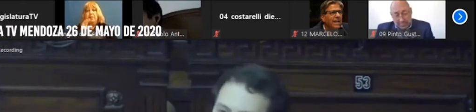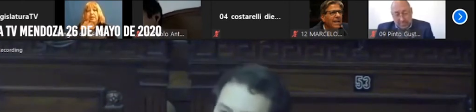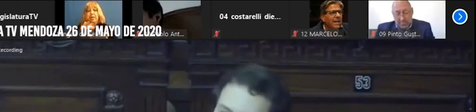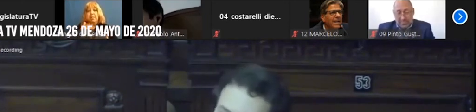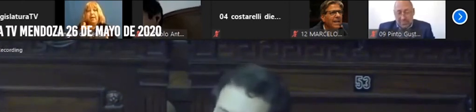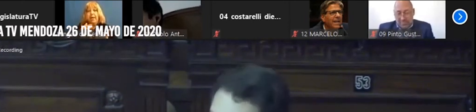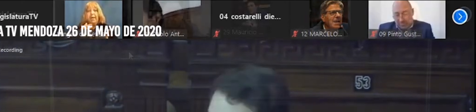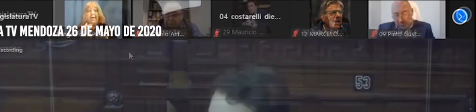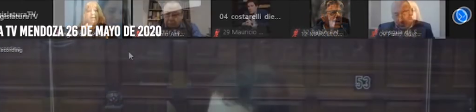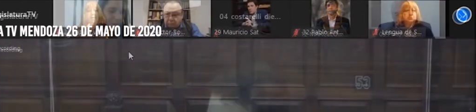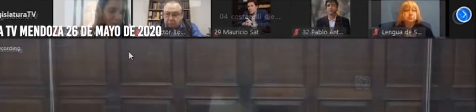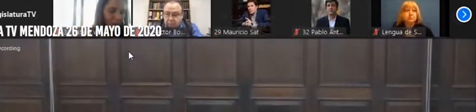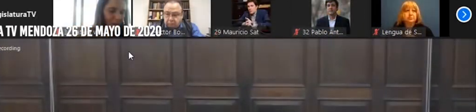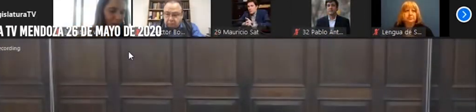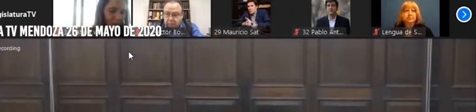ataque político.